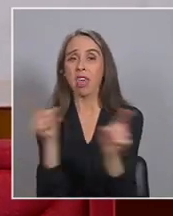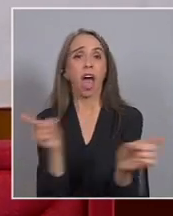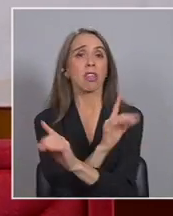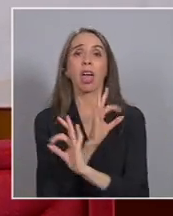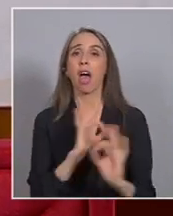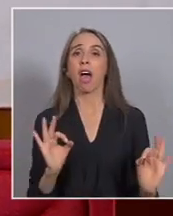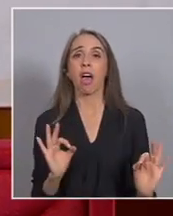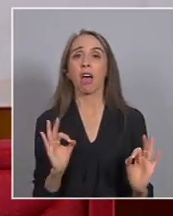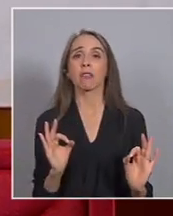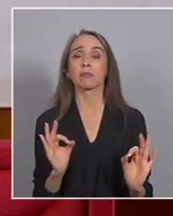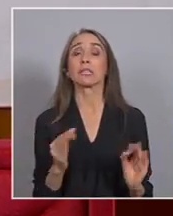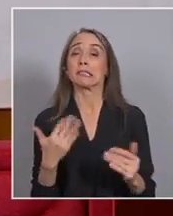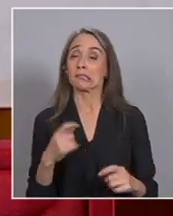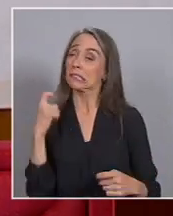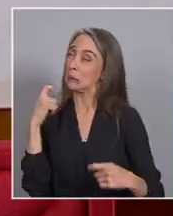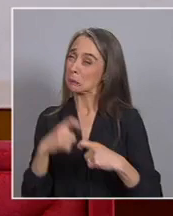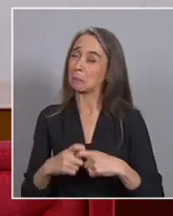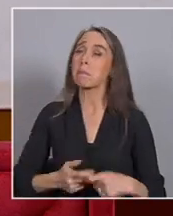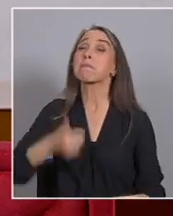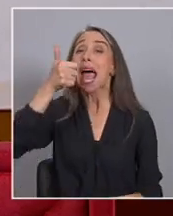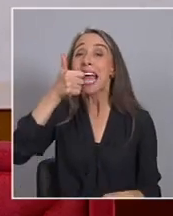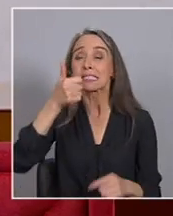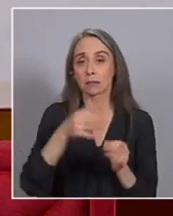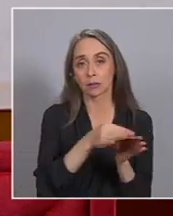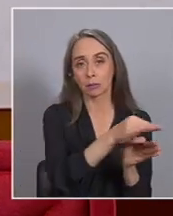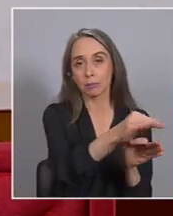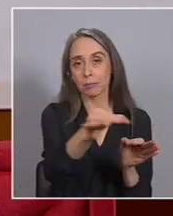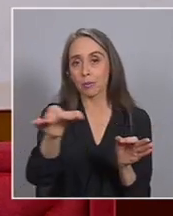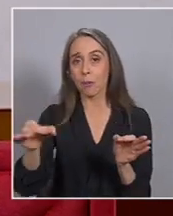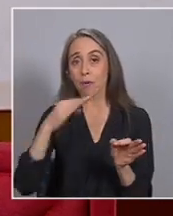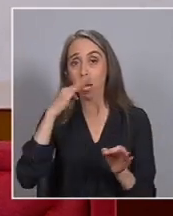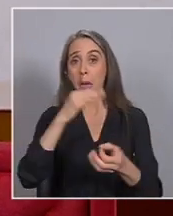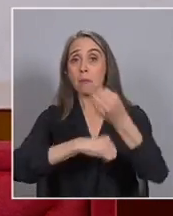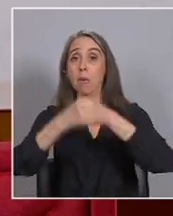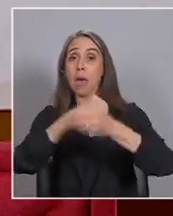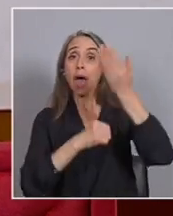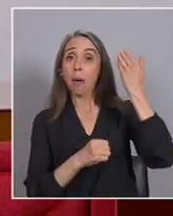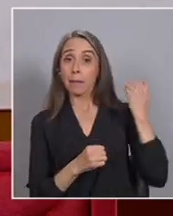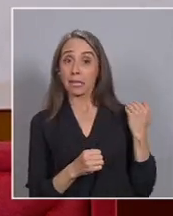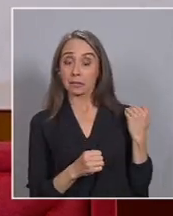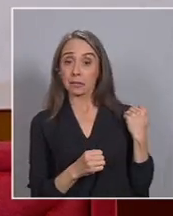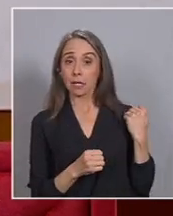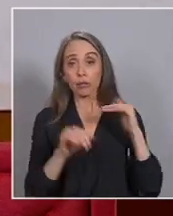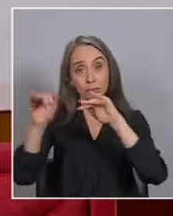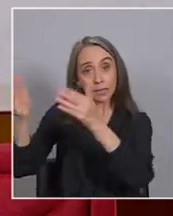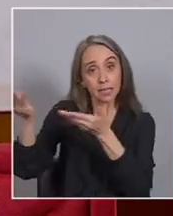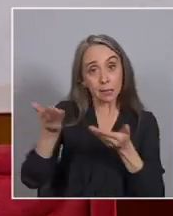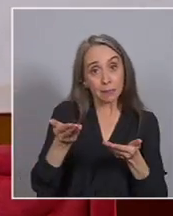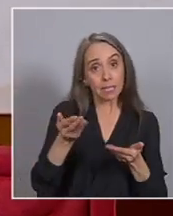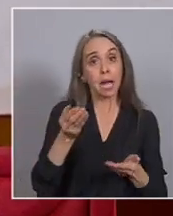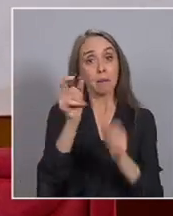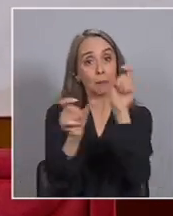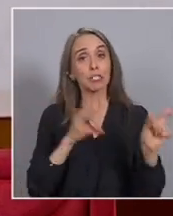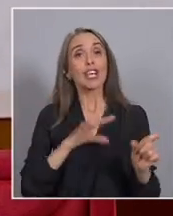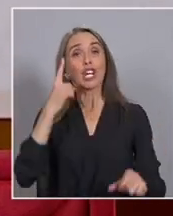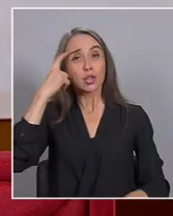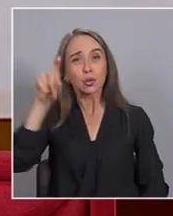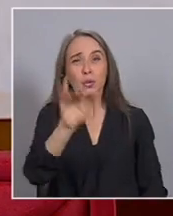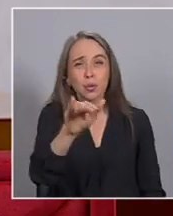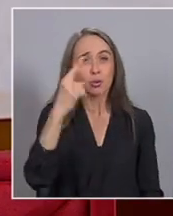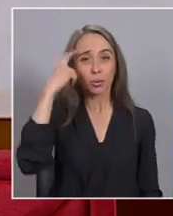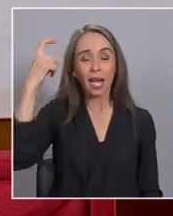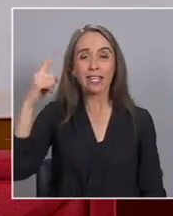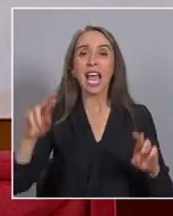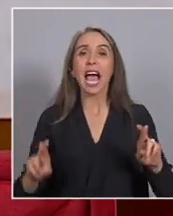esto es particularmente duro en los sectores rurales. El año pasado invitamos a nuestro país a soñar y